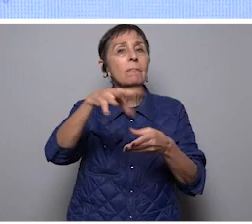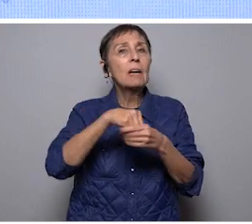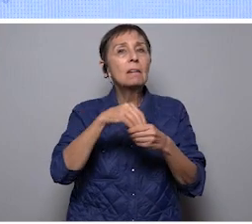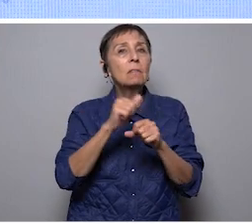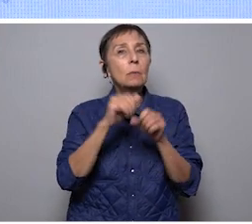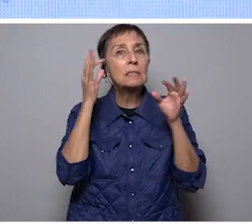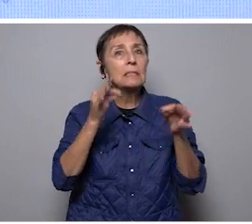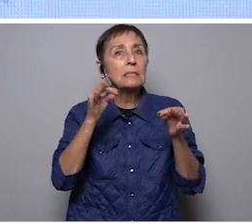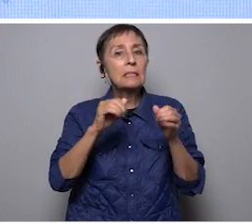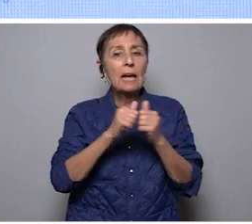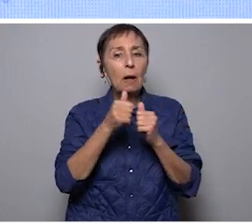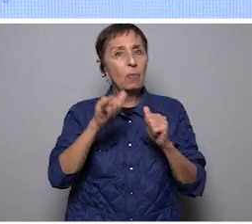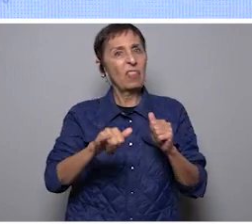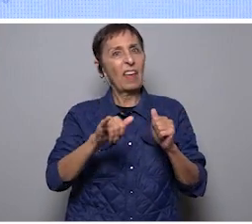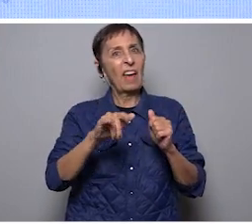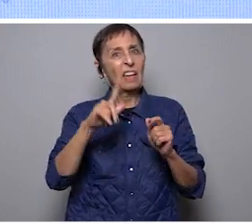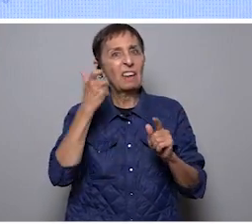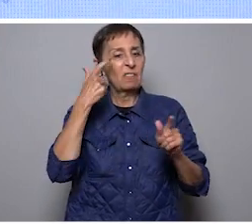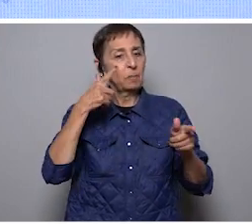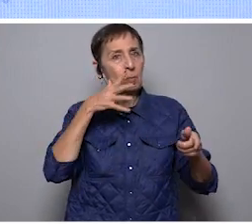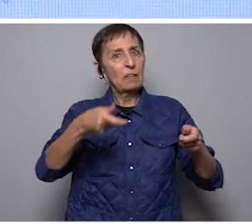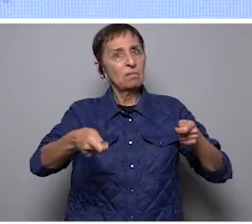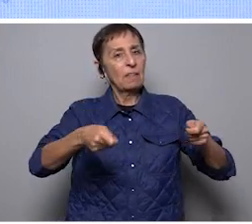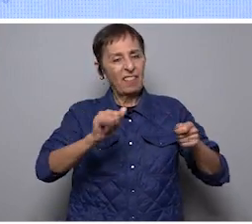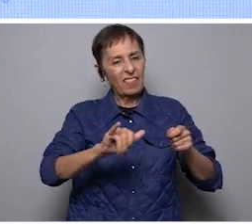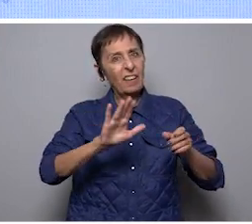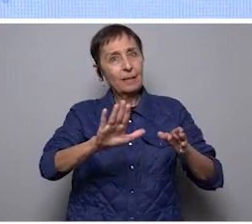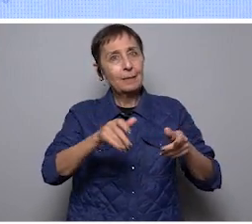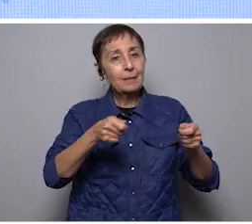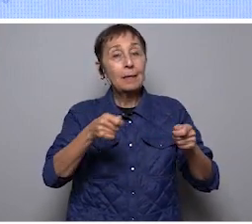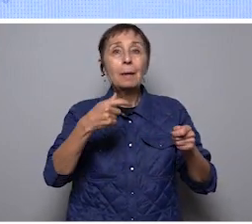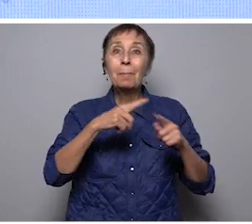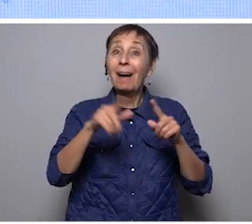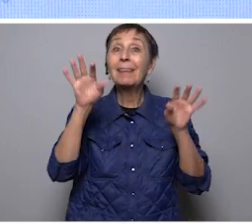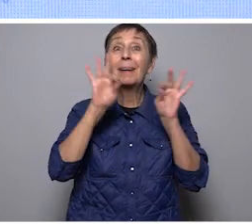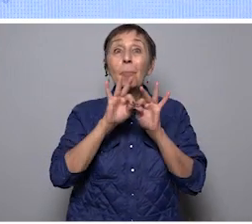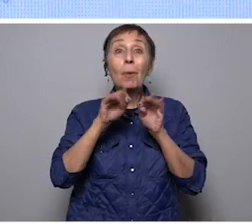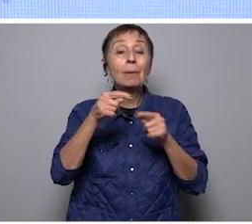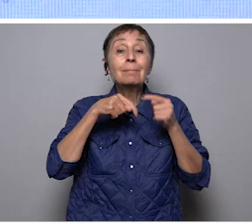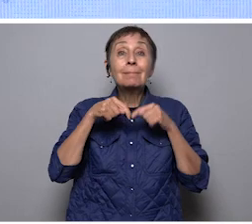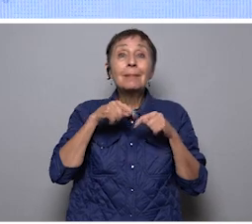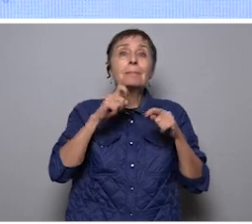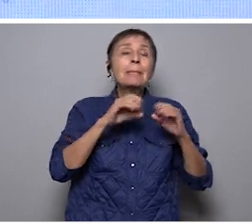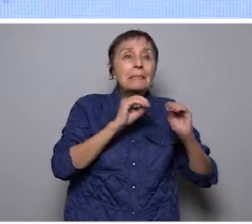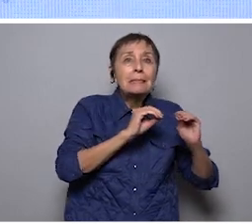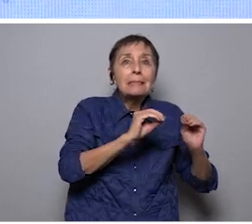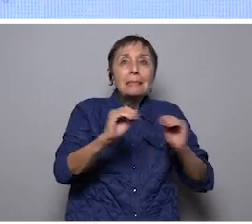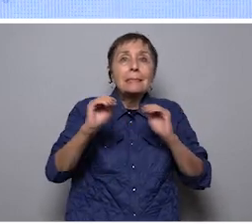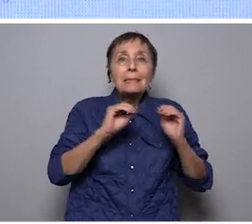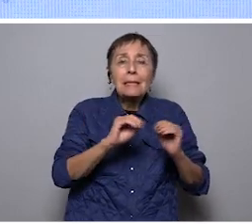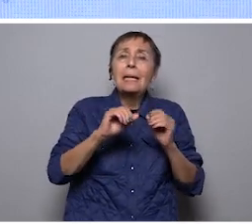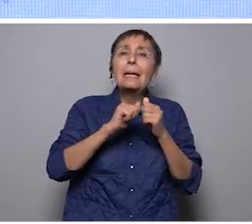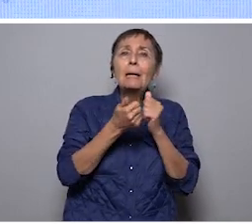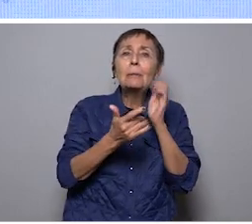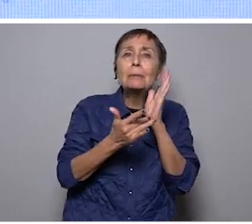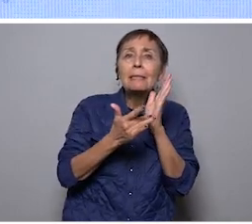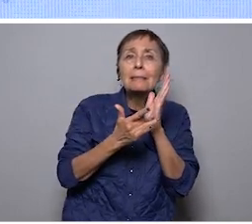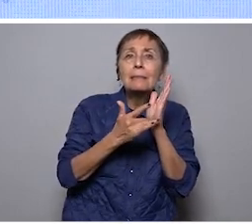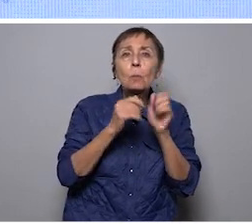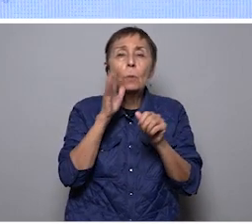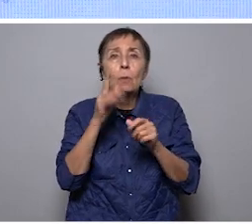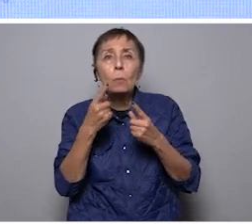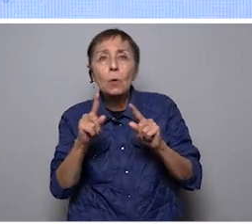requiere también de ese proceso de Educación y los procesos tecnológicos requieren de pertinencia cultural hoy tenemos el desafío